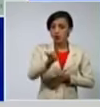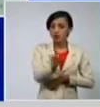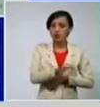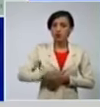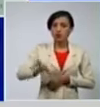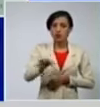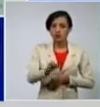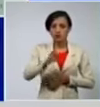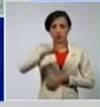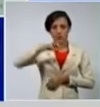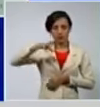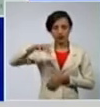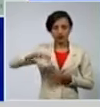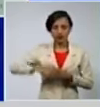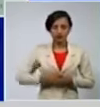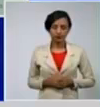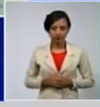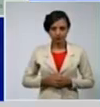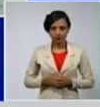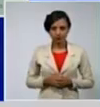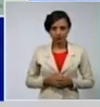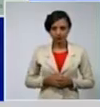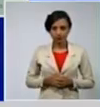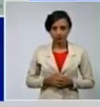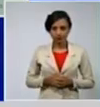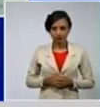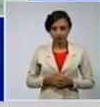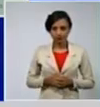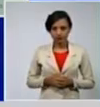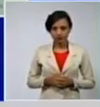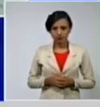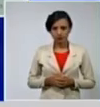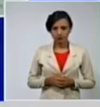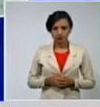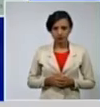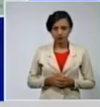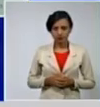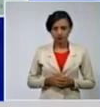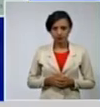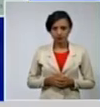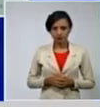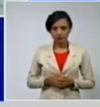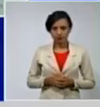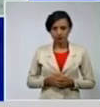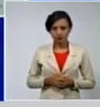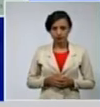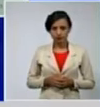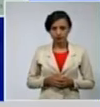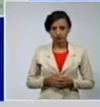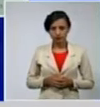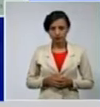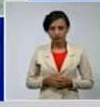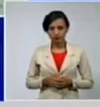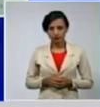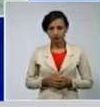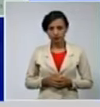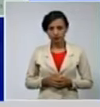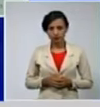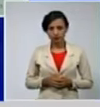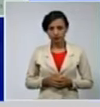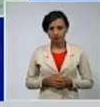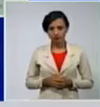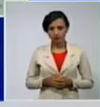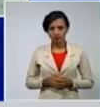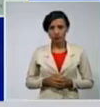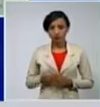municipios. La cifra mayor, como se ha estado comportando en estos últimos días,